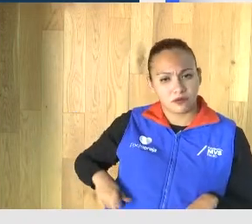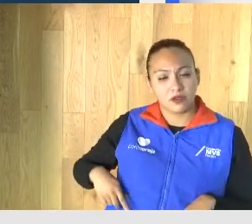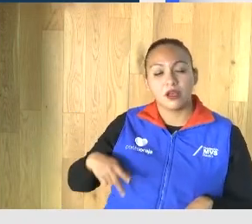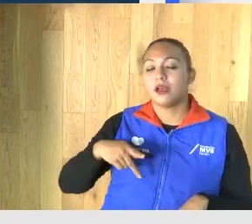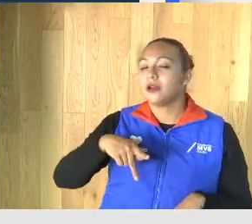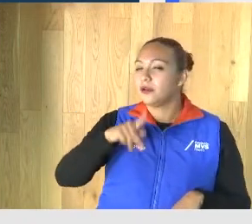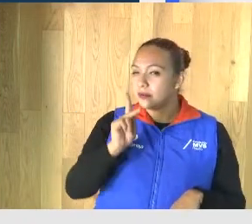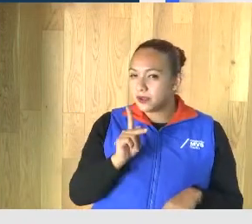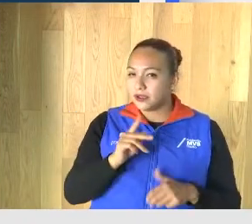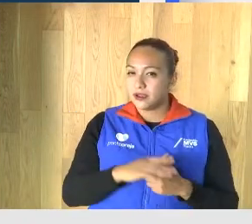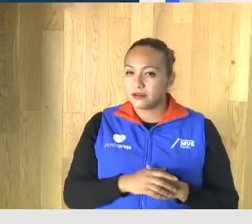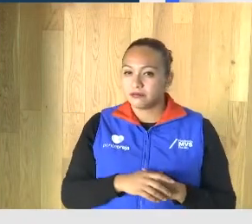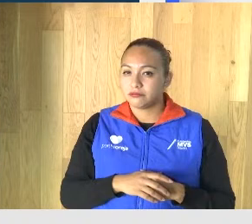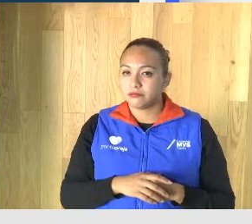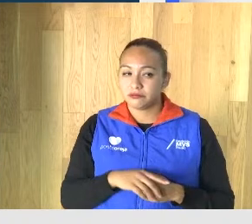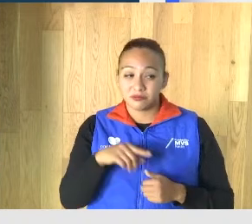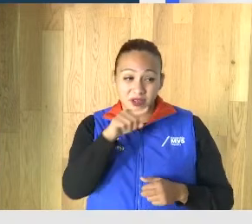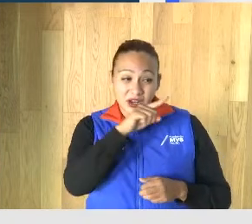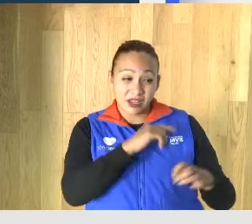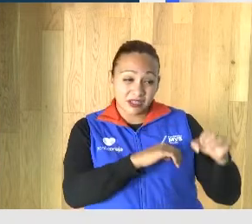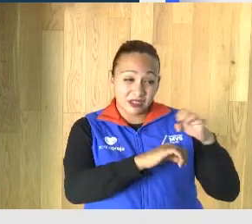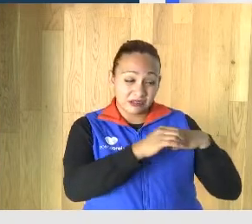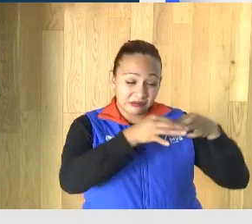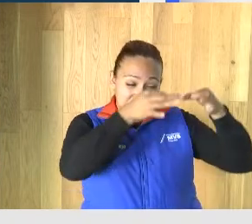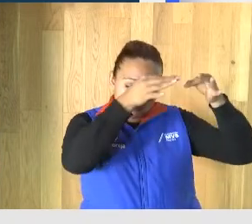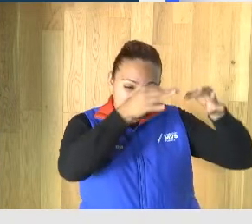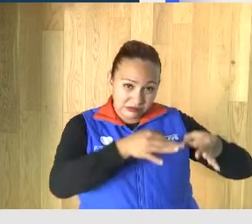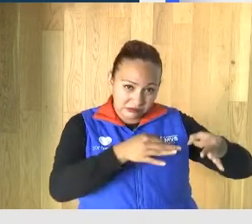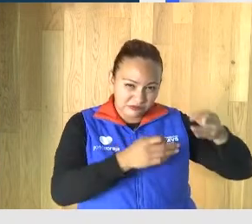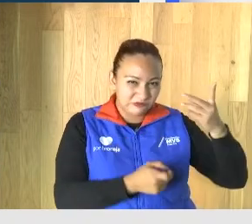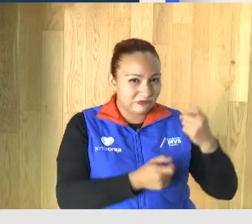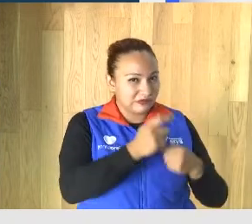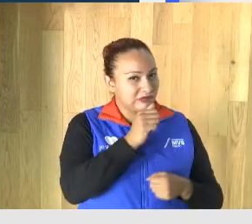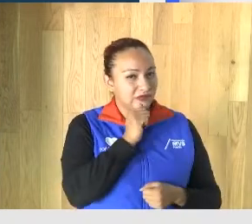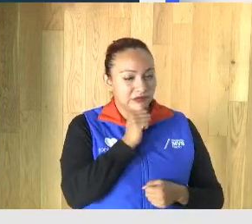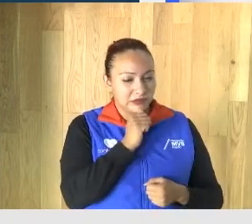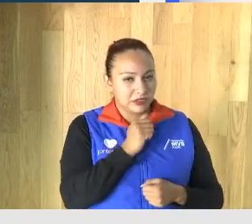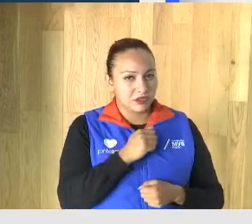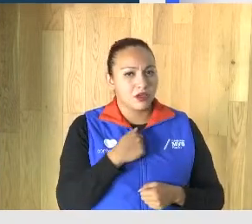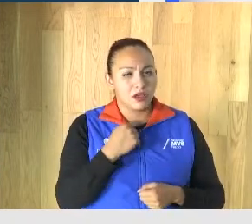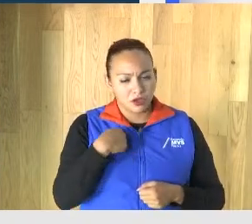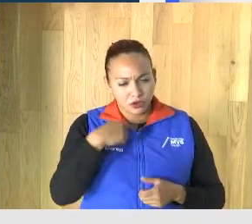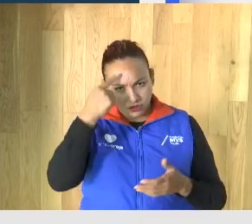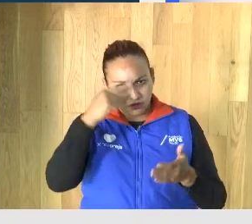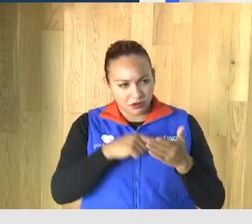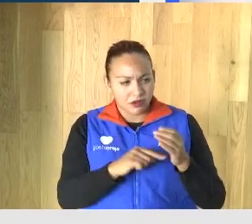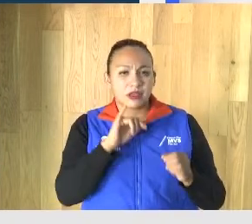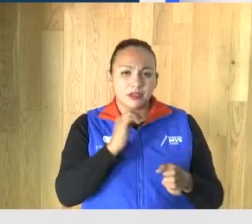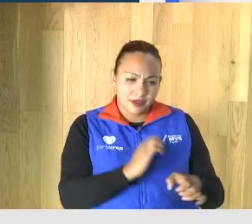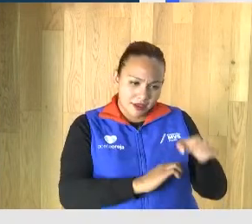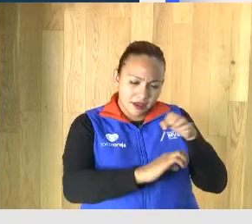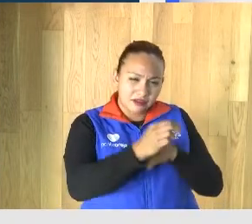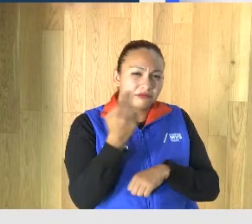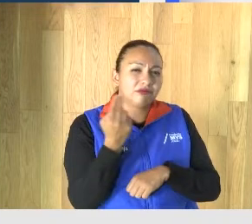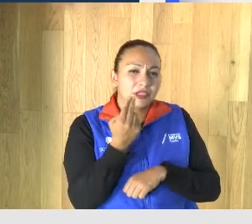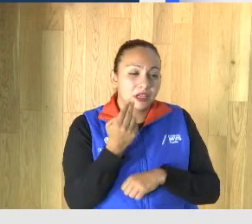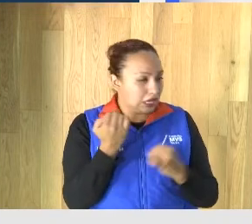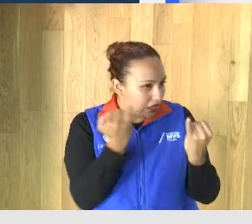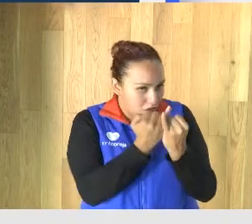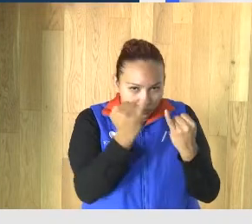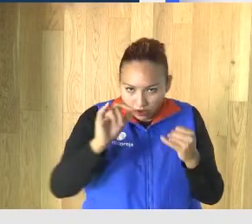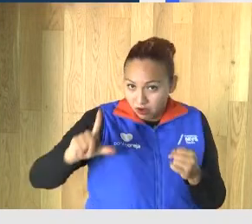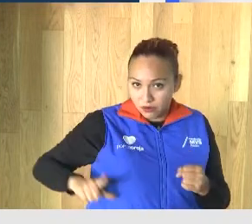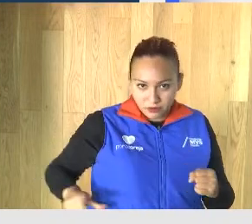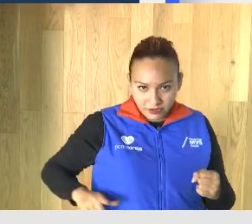en ningún caso es optimista, ¿no? Con lo cual yo creo que las empresas y también los gobiernos han de trabajar